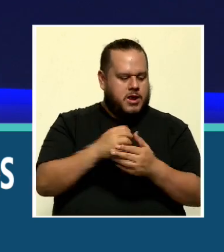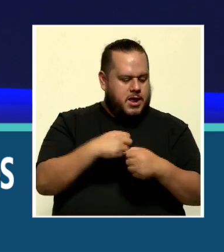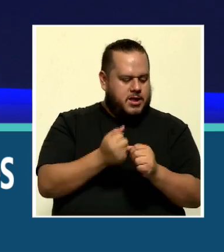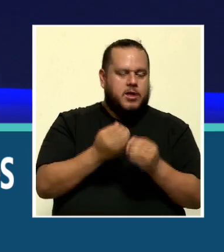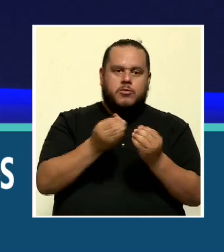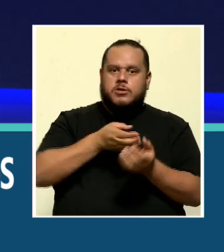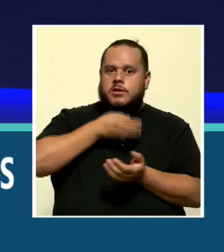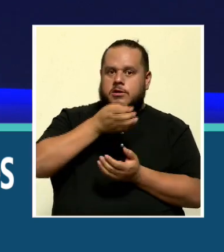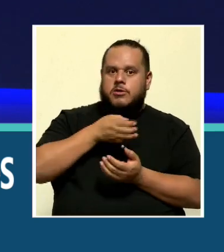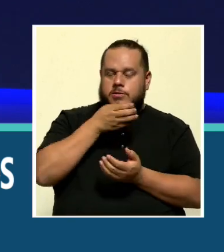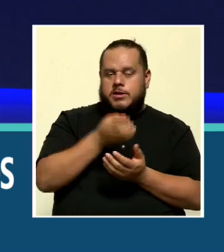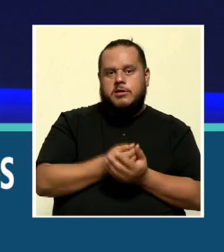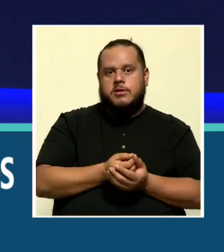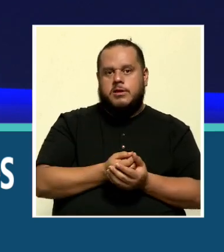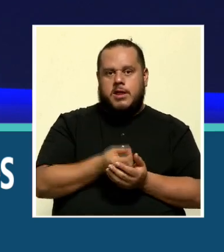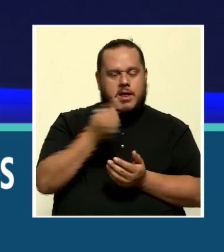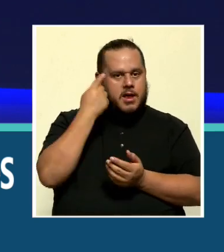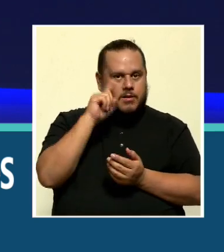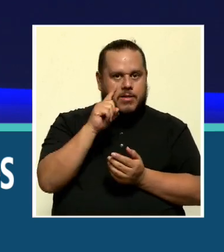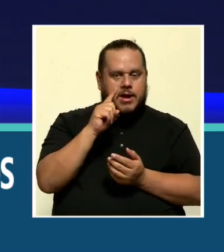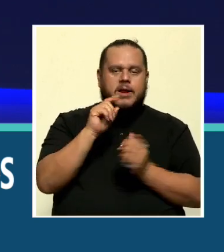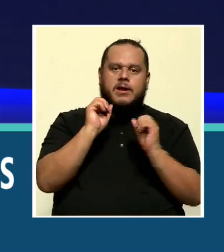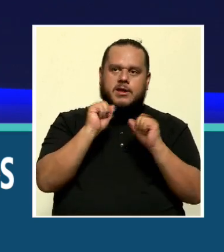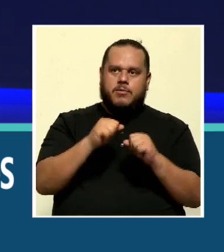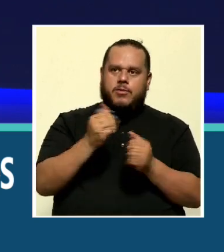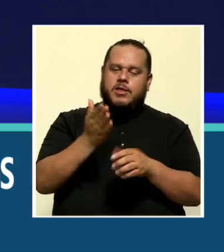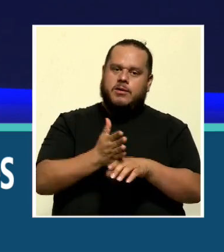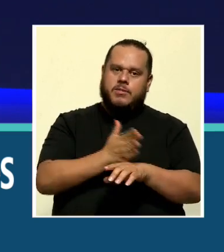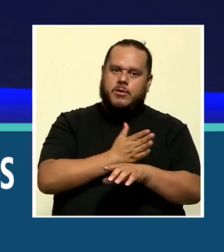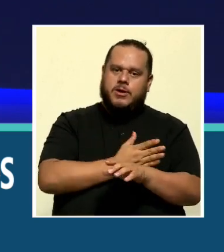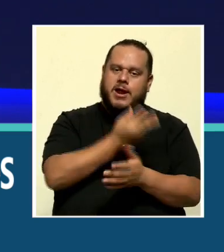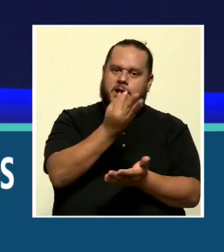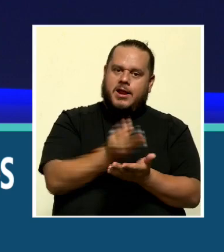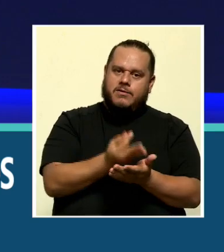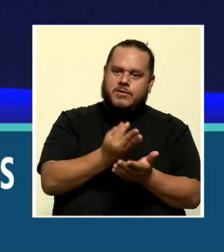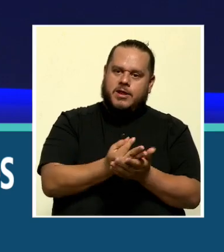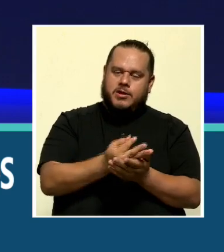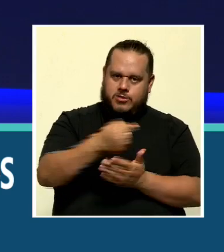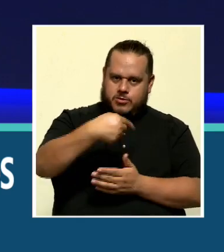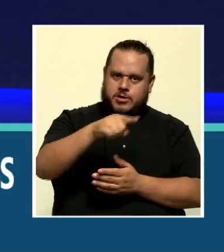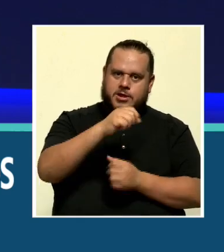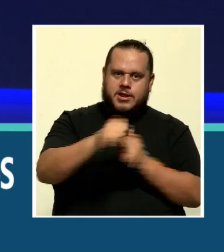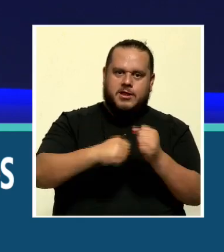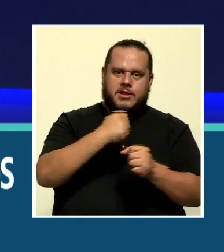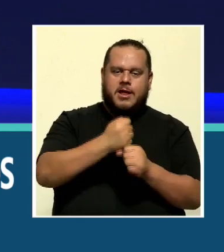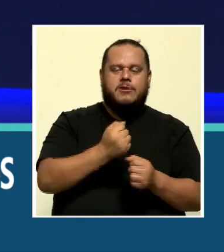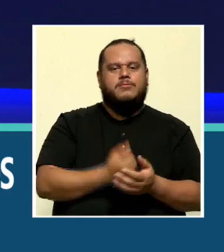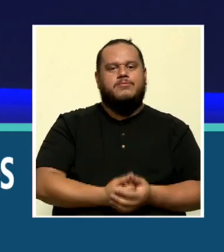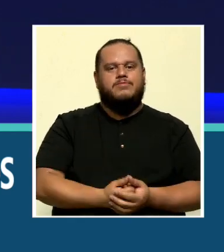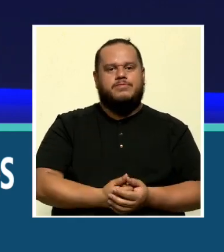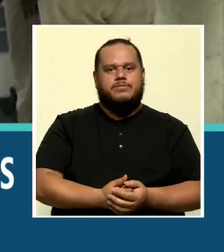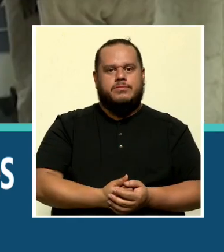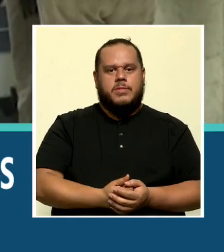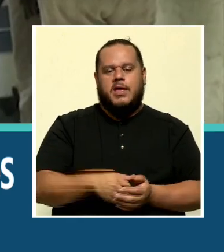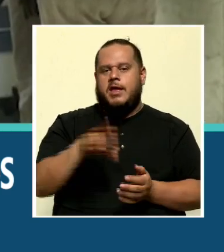de recomendaciones para que pueda mejorar las finanzas durante este año. 7 de cada 10